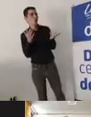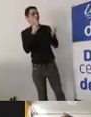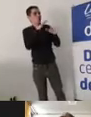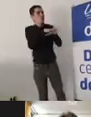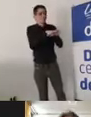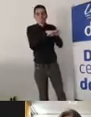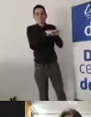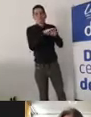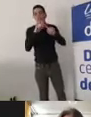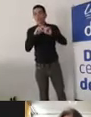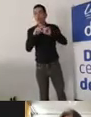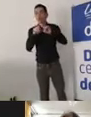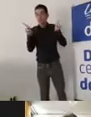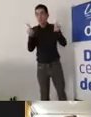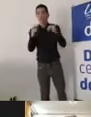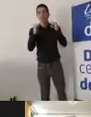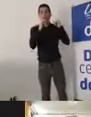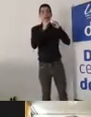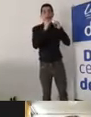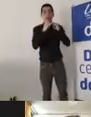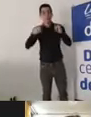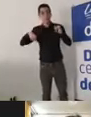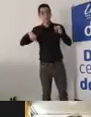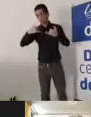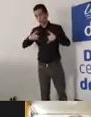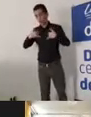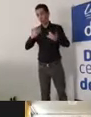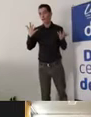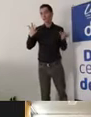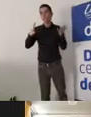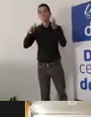las dinámicas de participación juvenil. Siguiente.